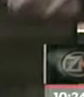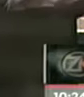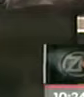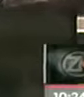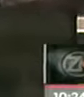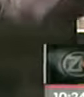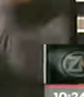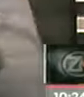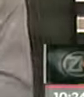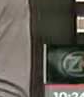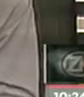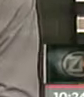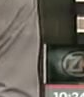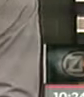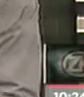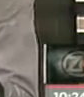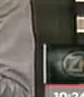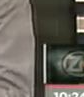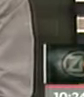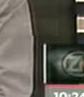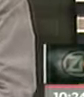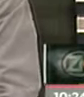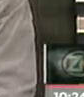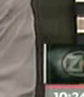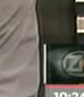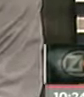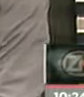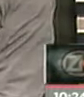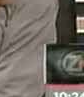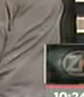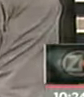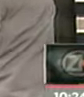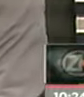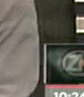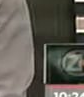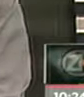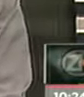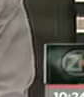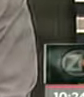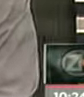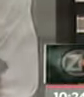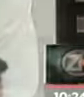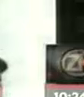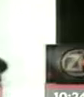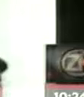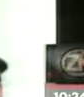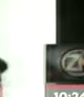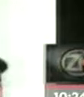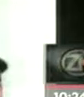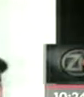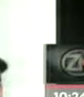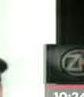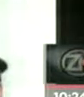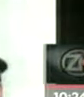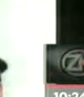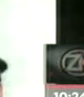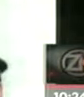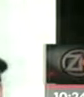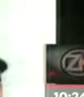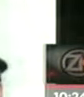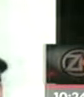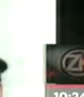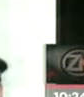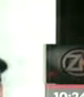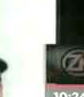hace más de un mes acá fue muestra fehaciente de ello. Vamos con la siguiente noticia, señor director, si la tenemos por ahí. Es que WikiLeaks,